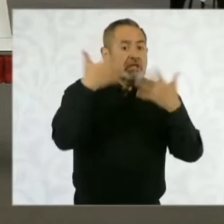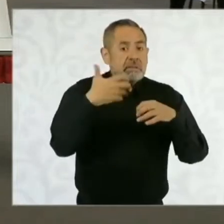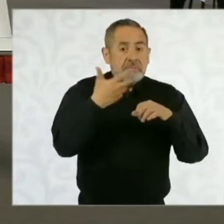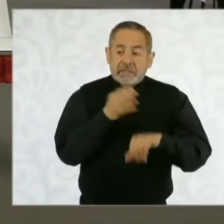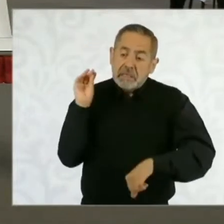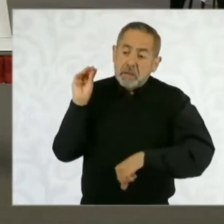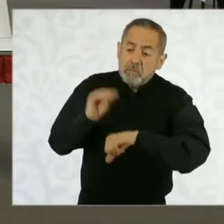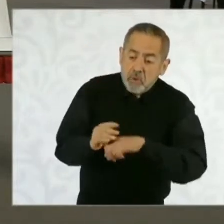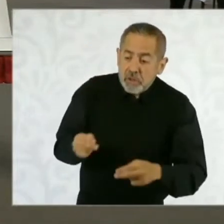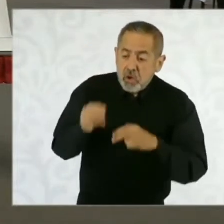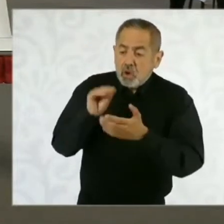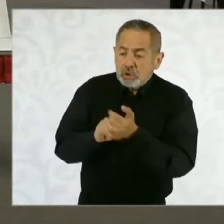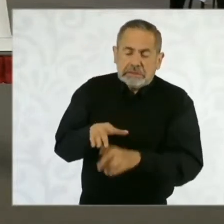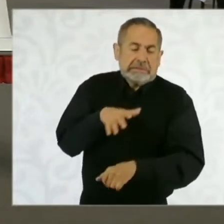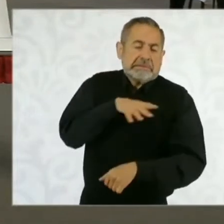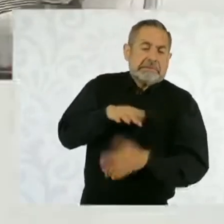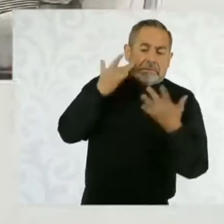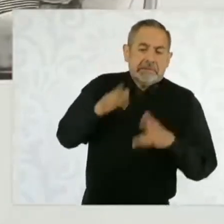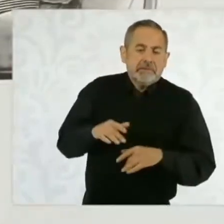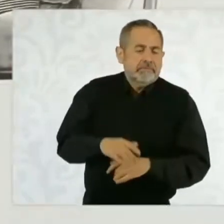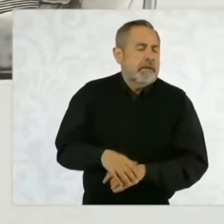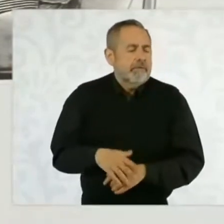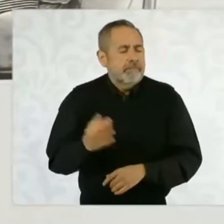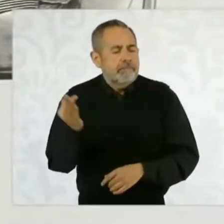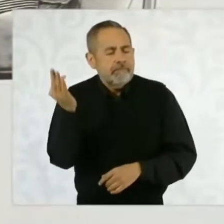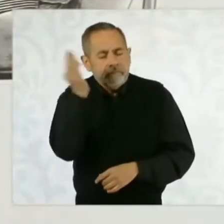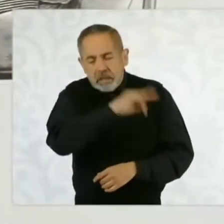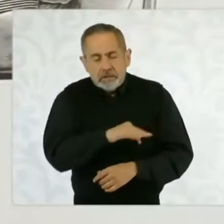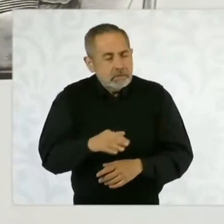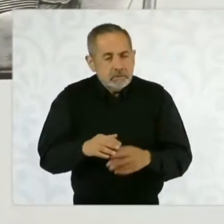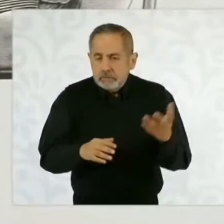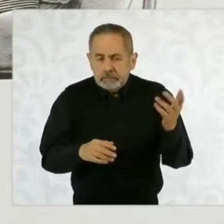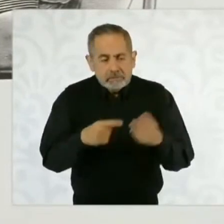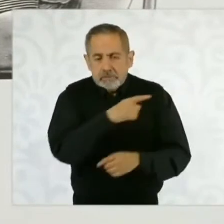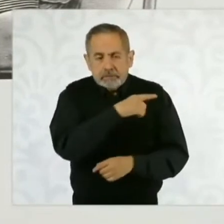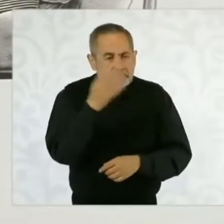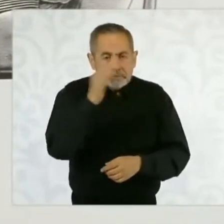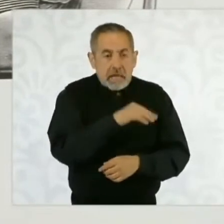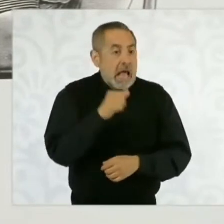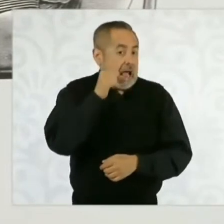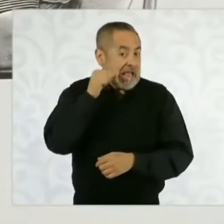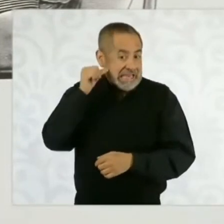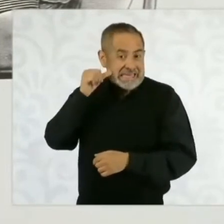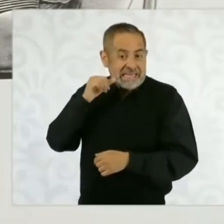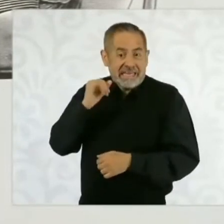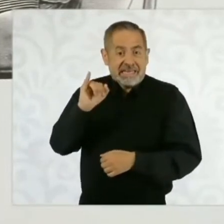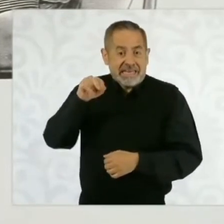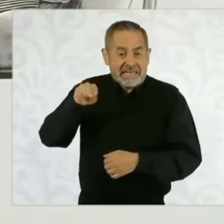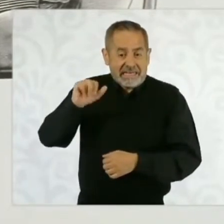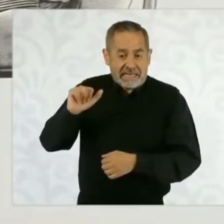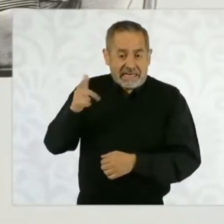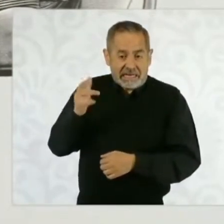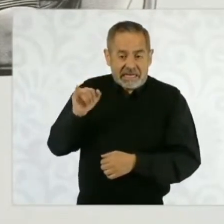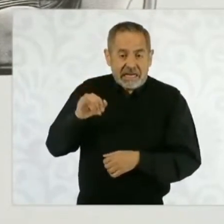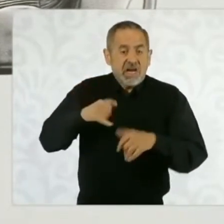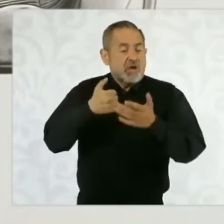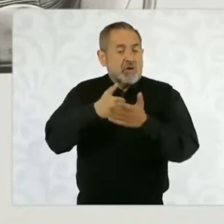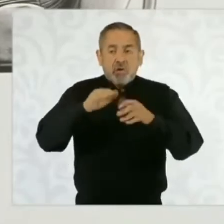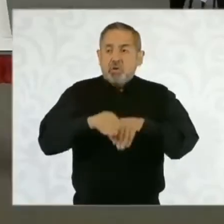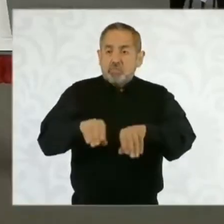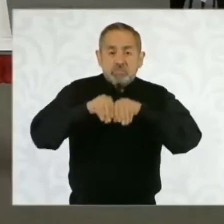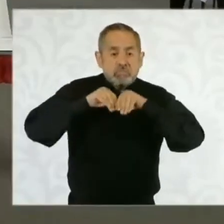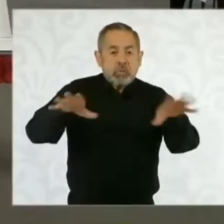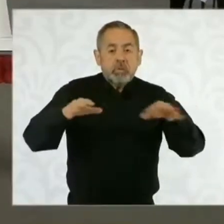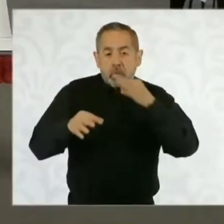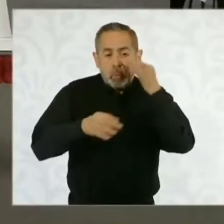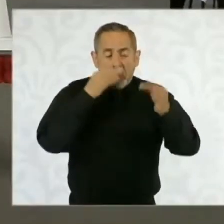Falso. El día de ayer salió el resultado del INEGI